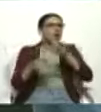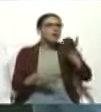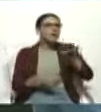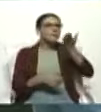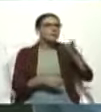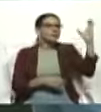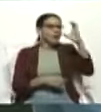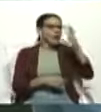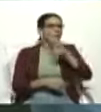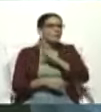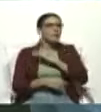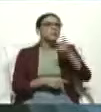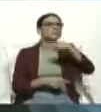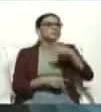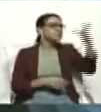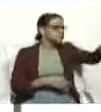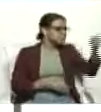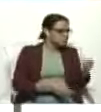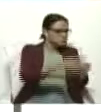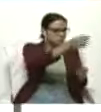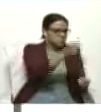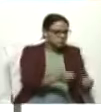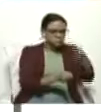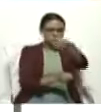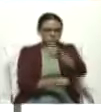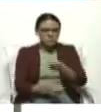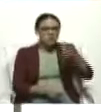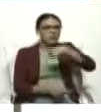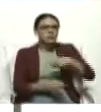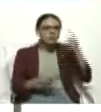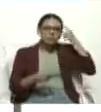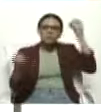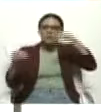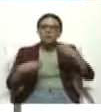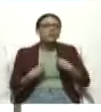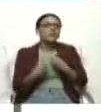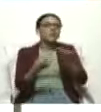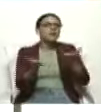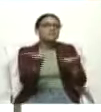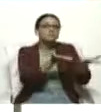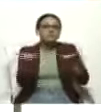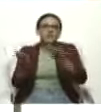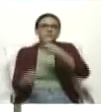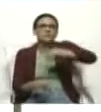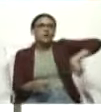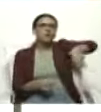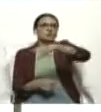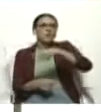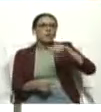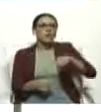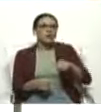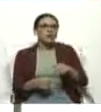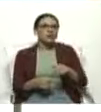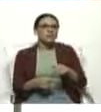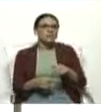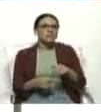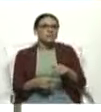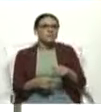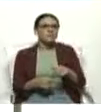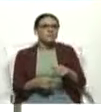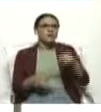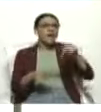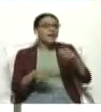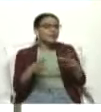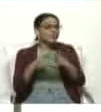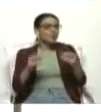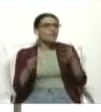mi persona para atender esta jornada. Igualmente quiero destacar que en la jornada del Ministerio Público